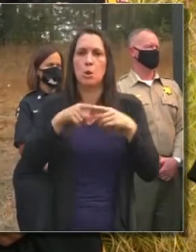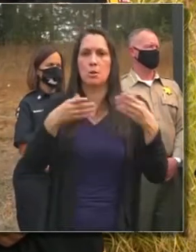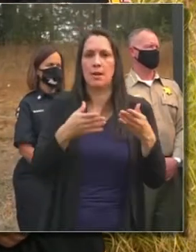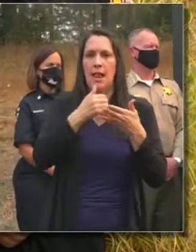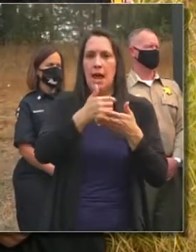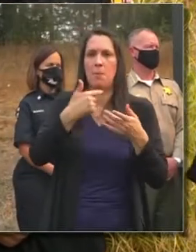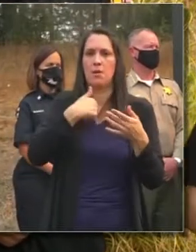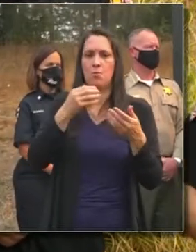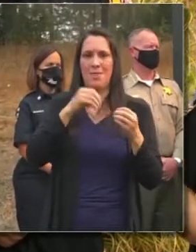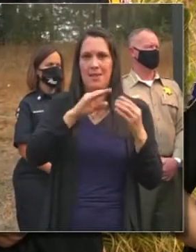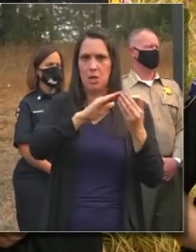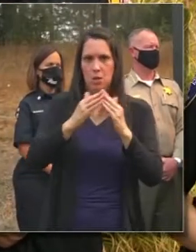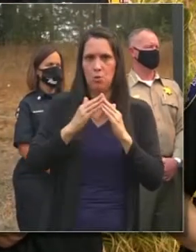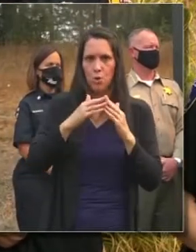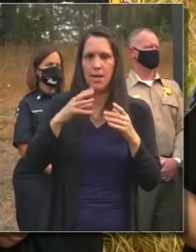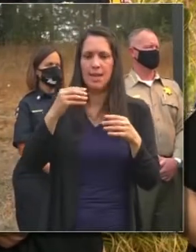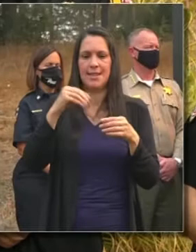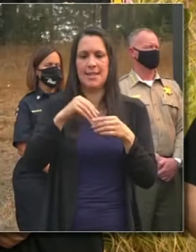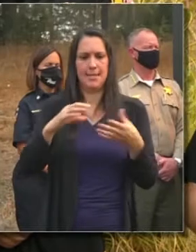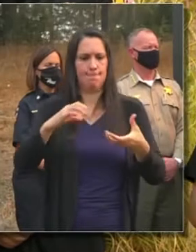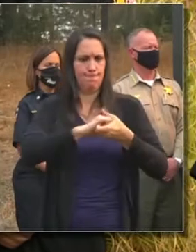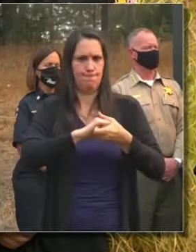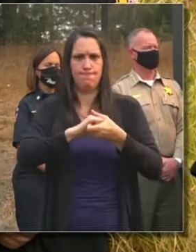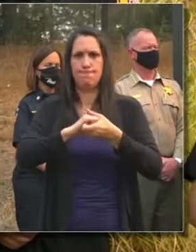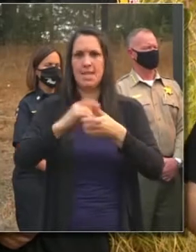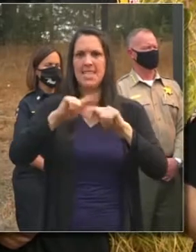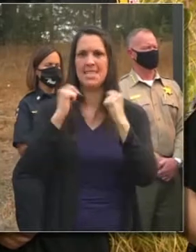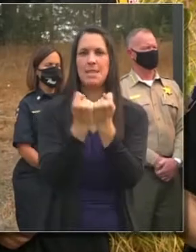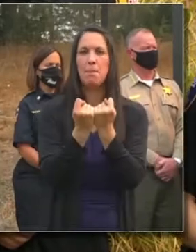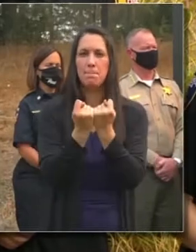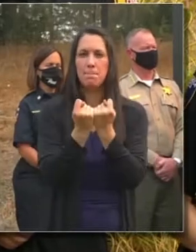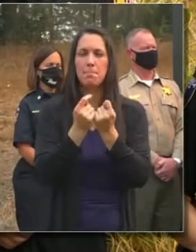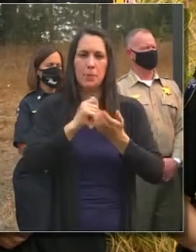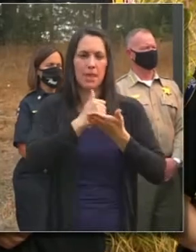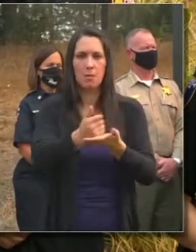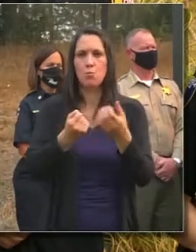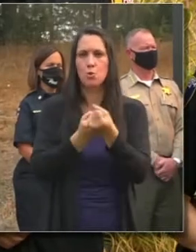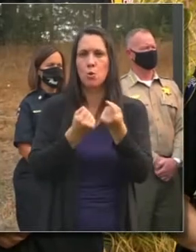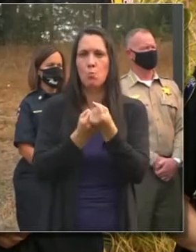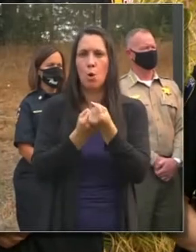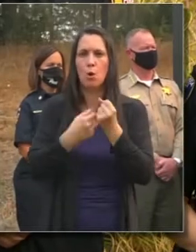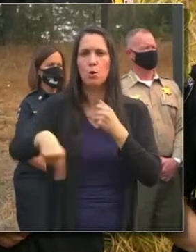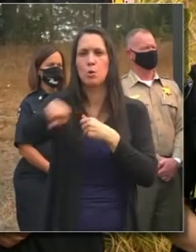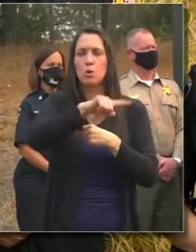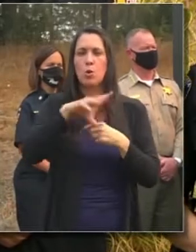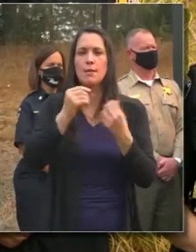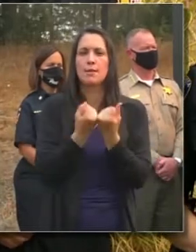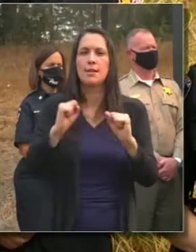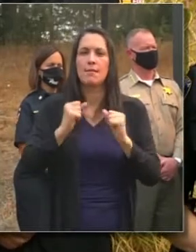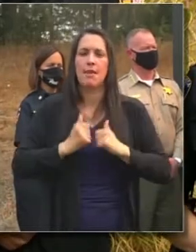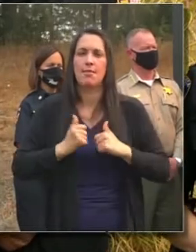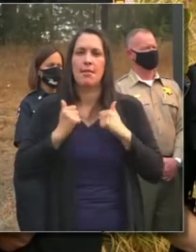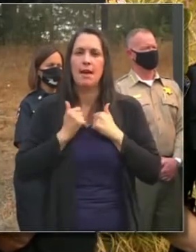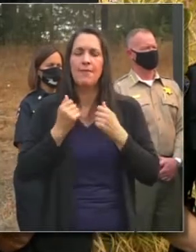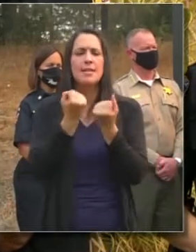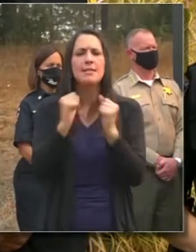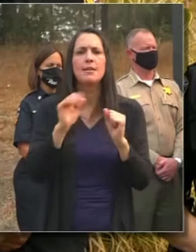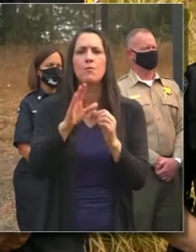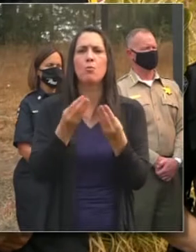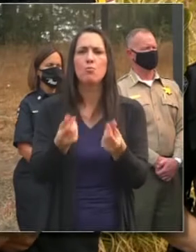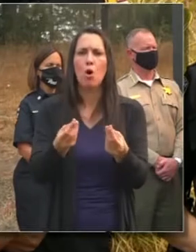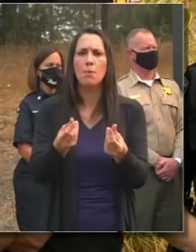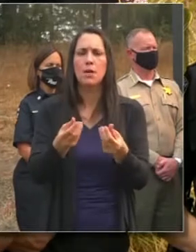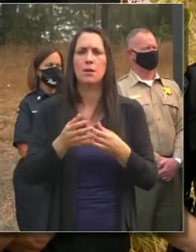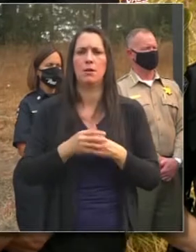estamos tenemos el privilegio de participar con este equipo conjunto para ser parte es parte del equipo de apoyo que ayudará a salvar